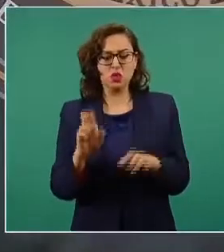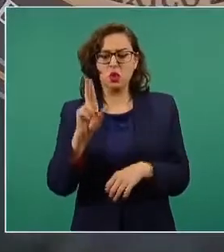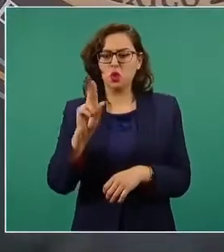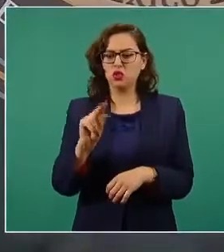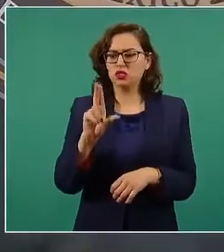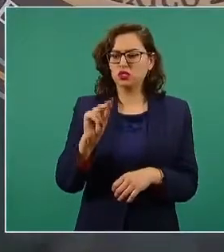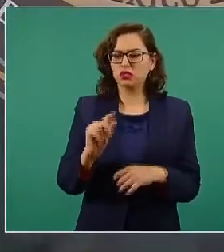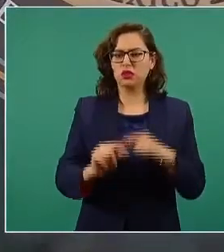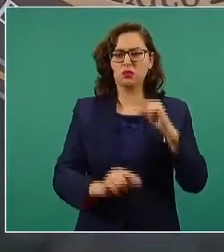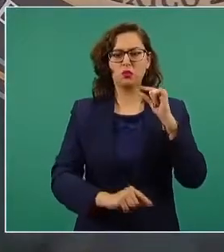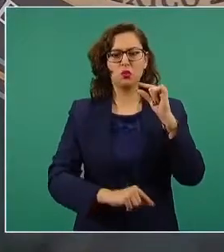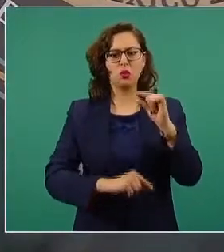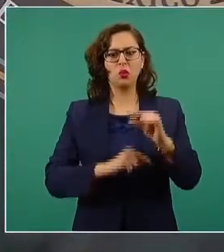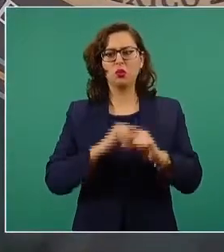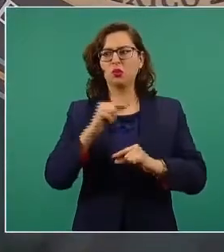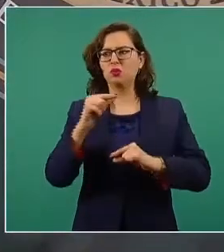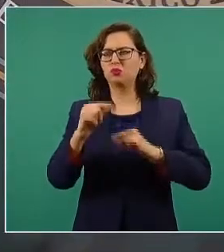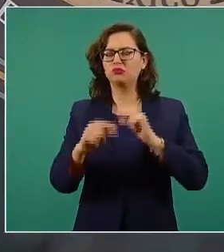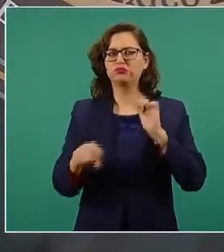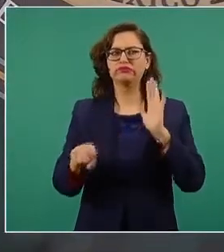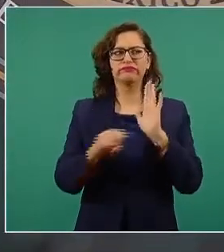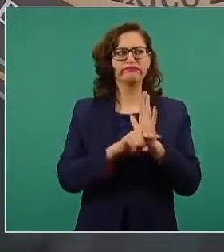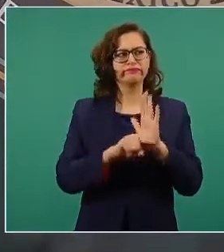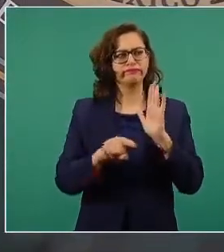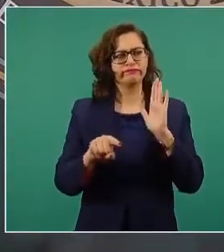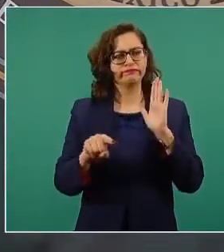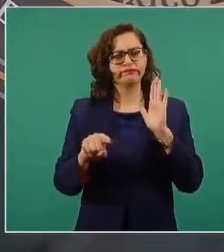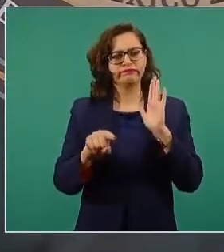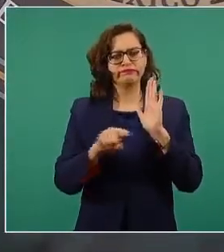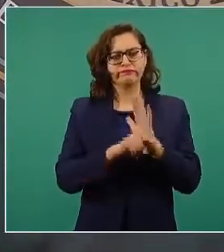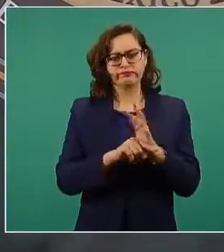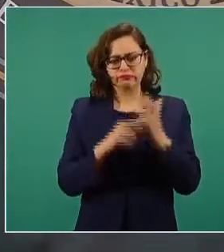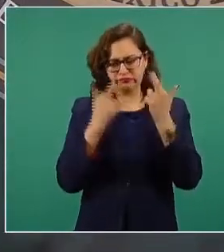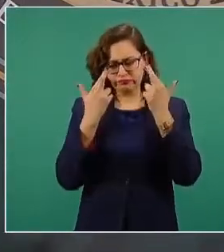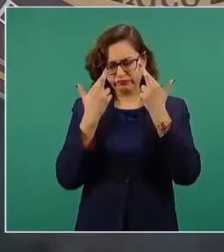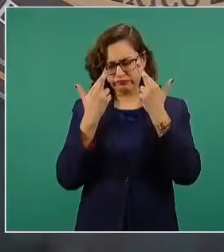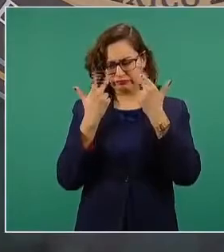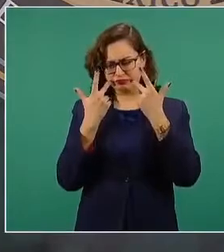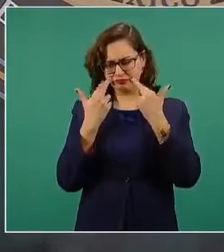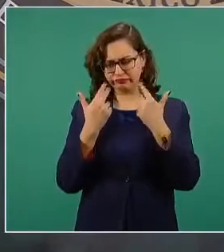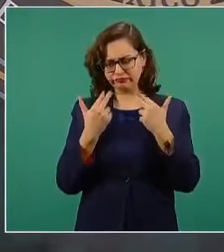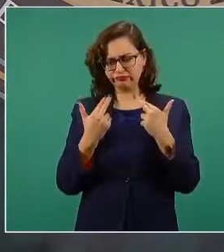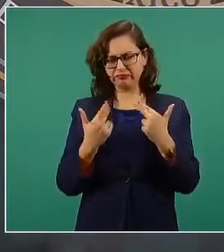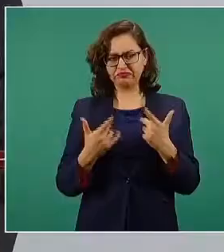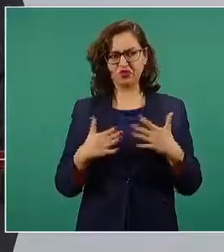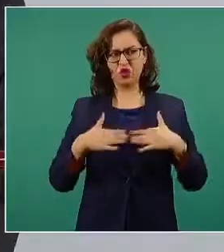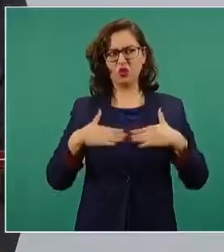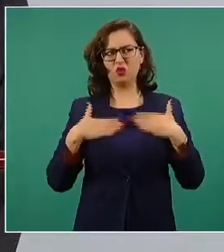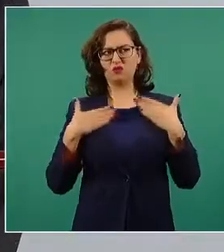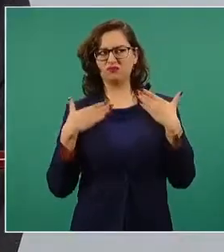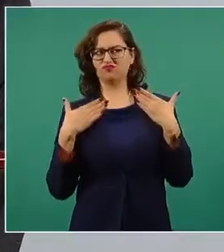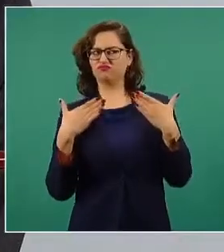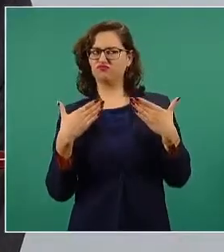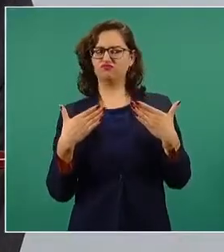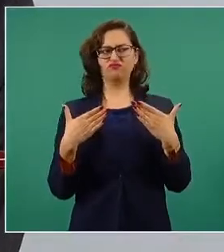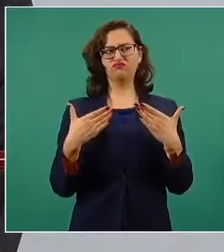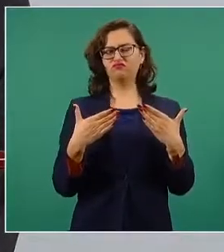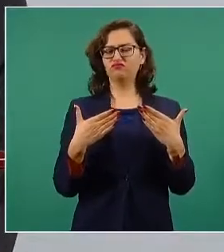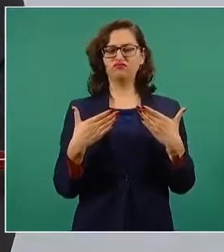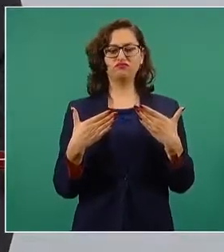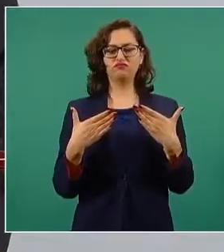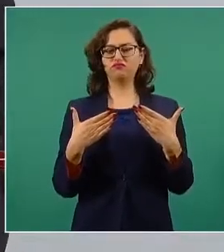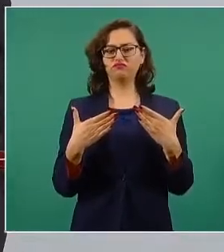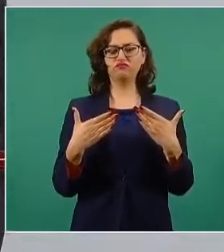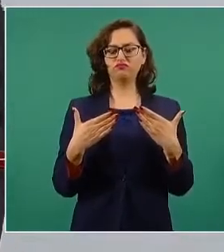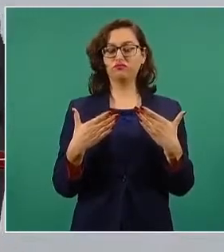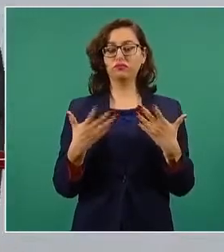el optimismo y aparecieron la decepción y la desconfianza. Se multiplicaron